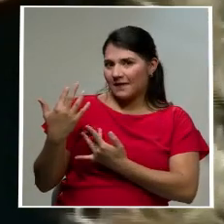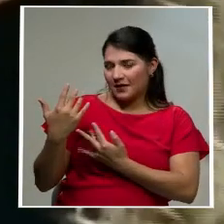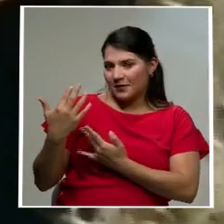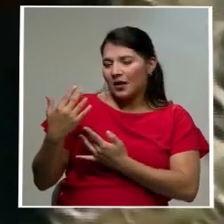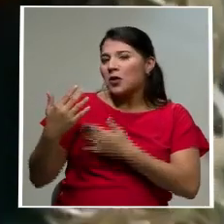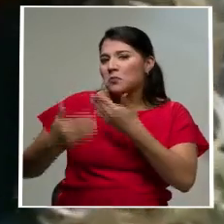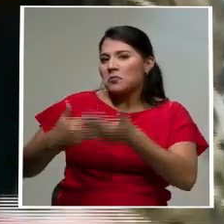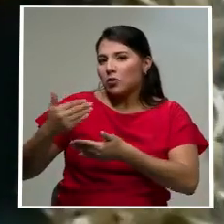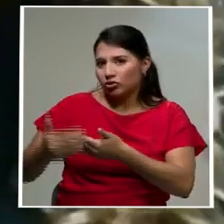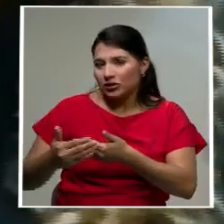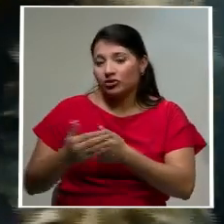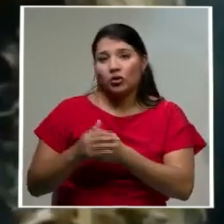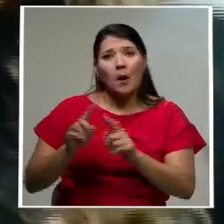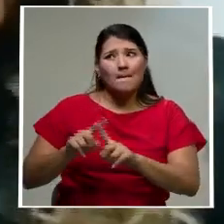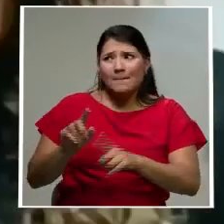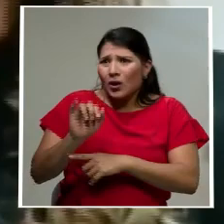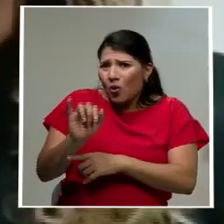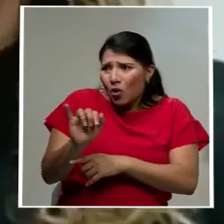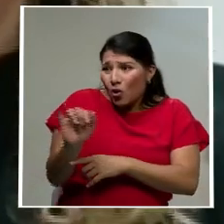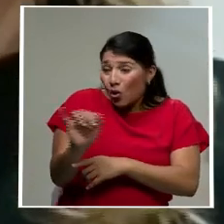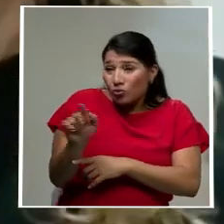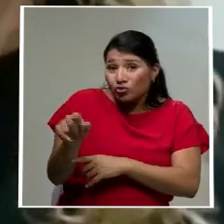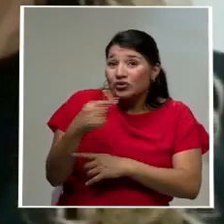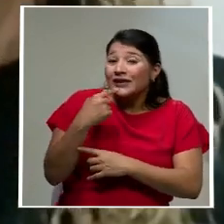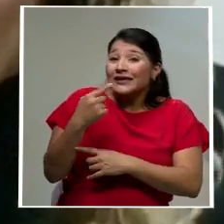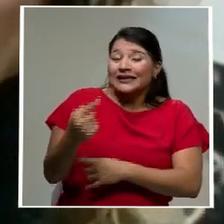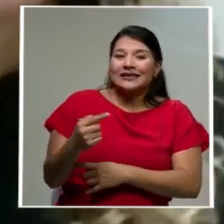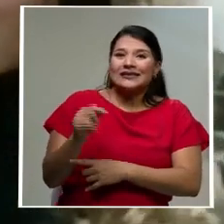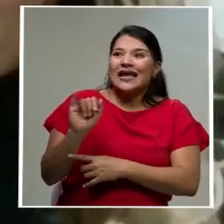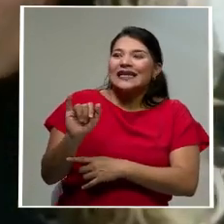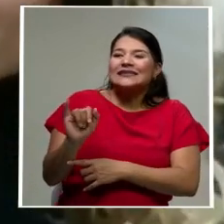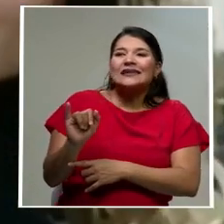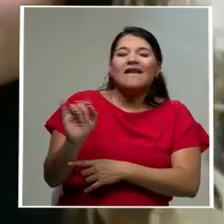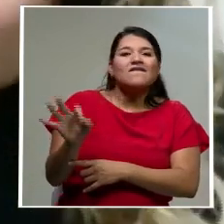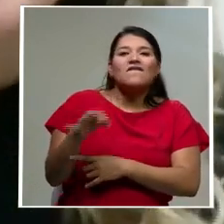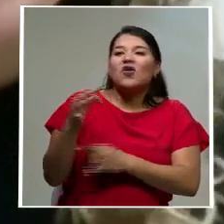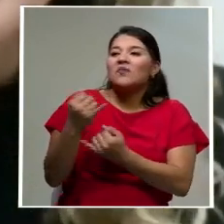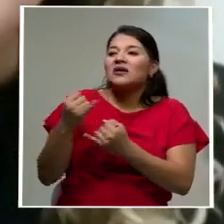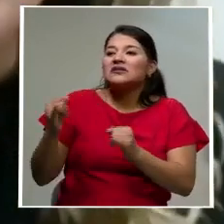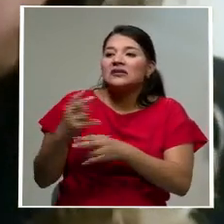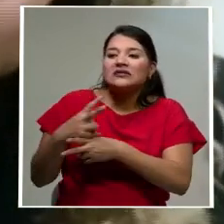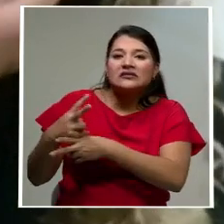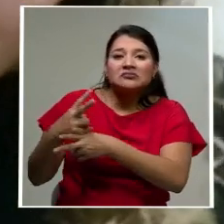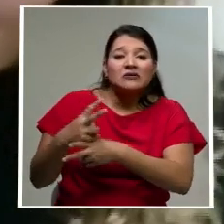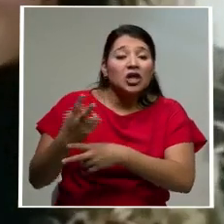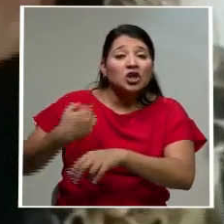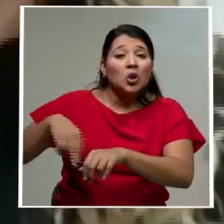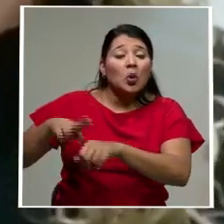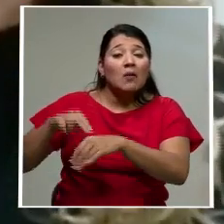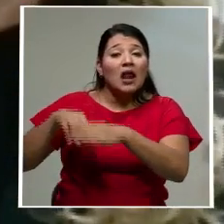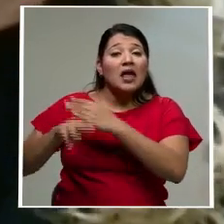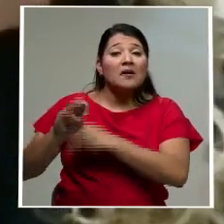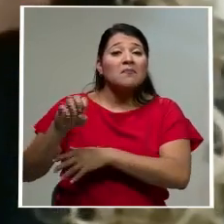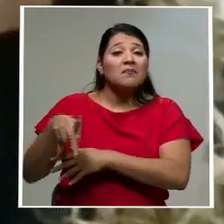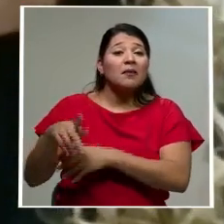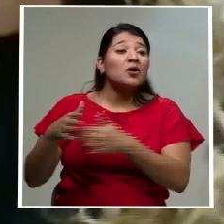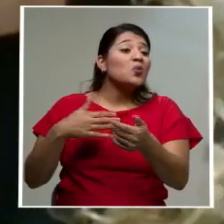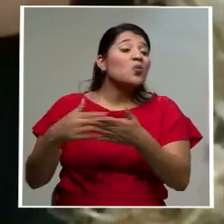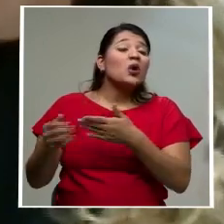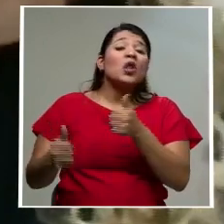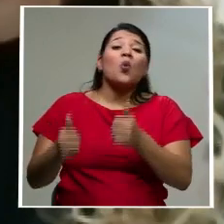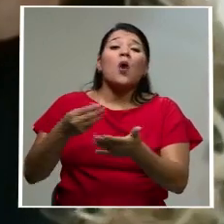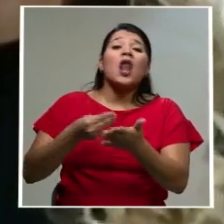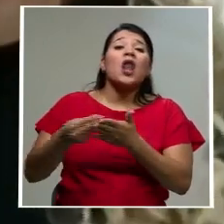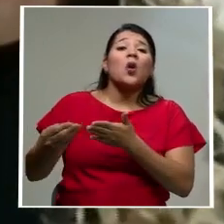común dentro del Ministerio de Educación Pública, y que llamo común. No importa qué terreno compramos, no importa si tiene,